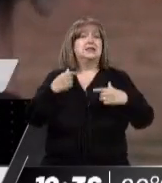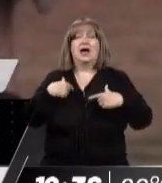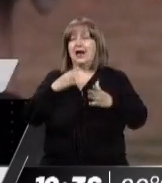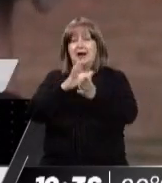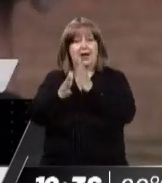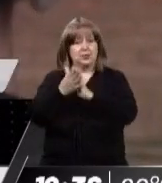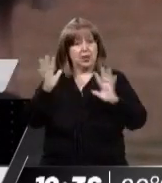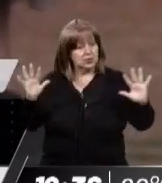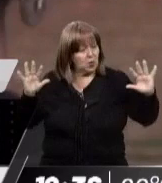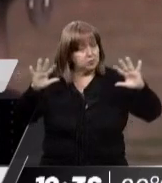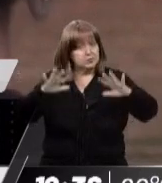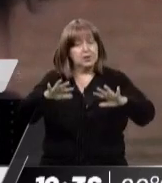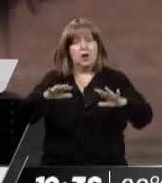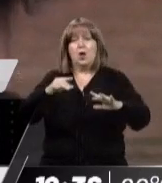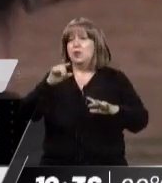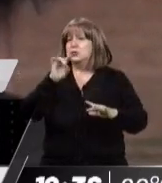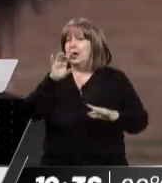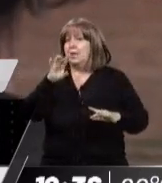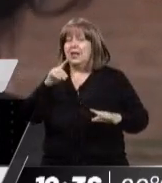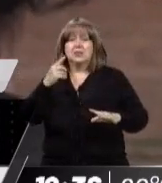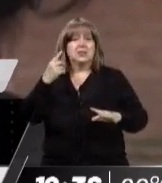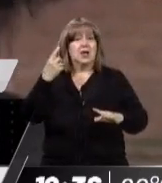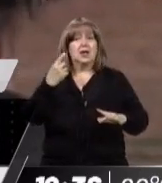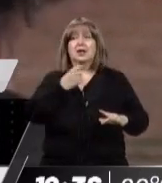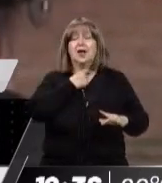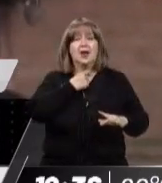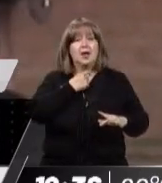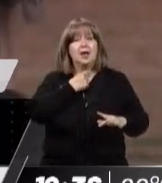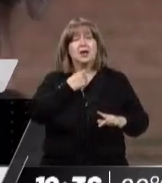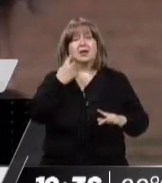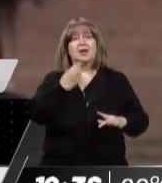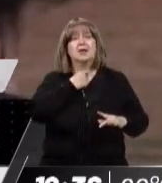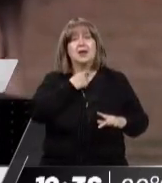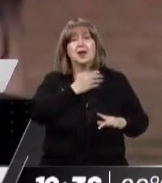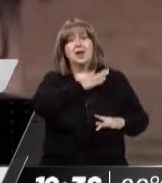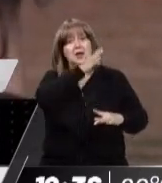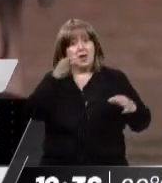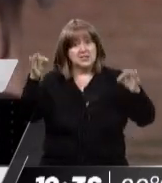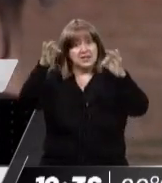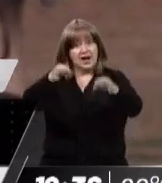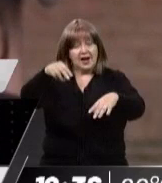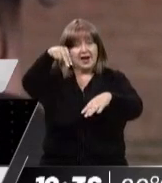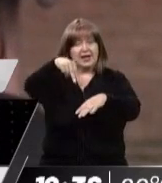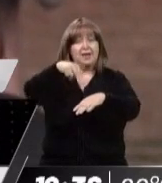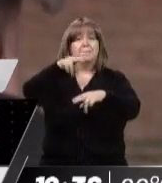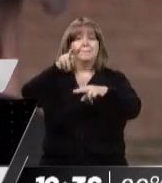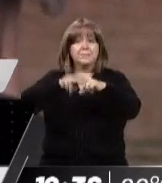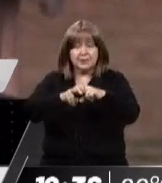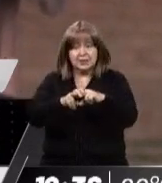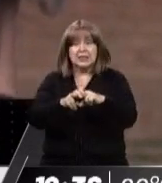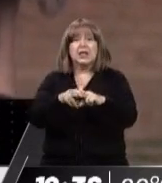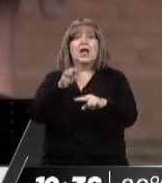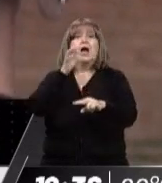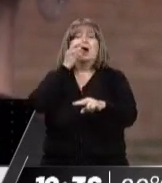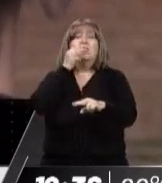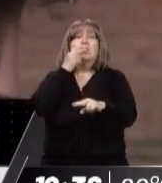y confidencial, donde el único requisito para ser miembro es el deseo de dejar de consumir. Tan anónimo es que vos me